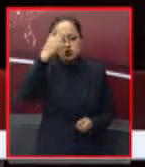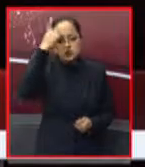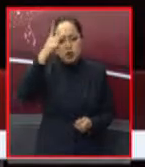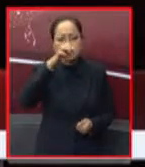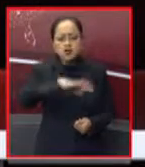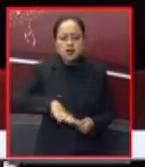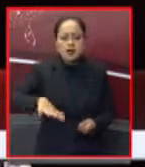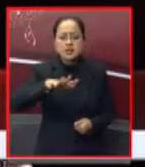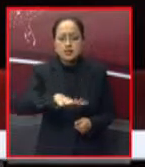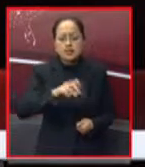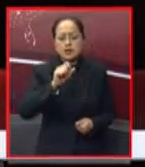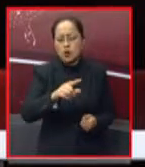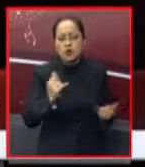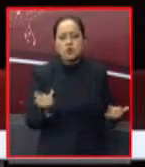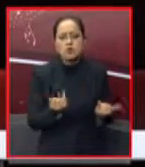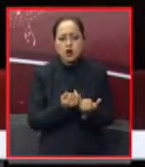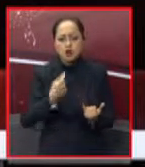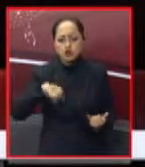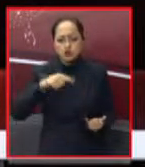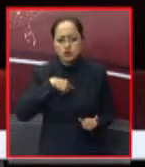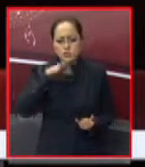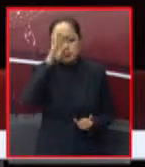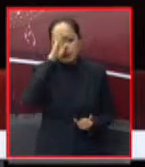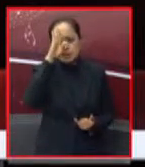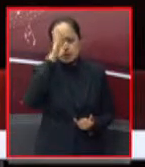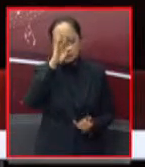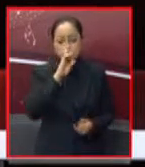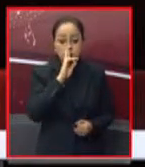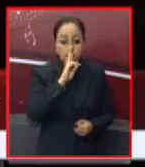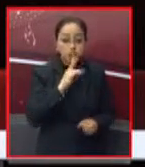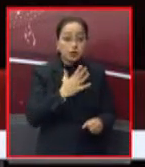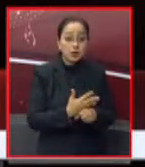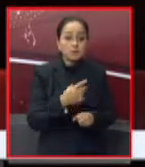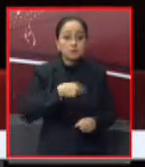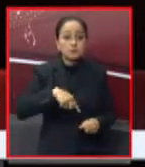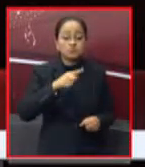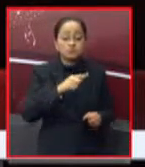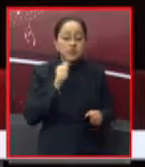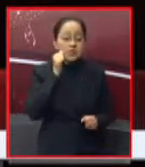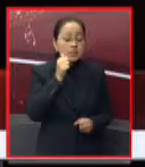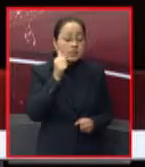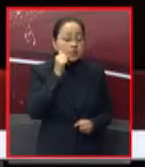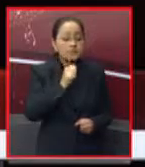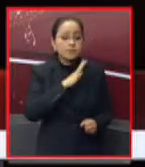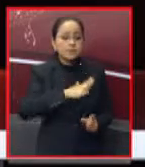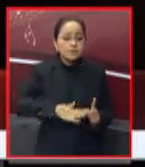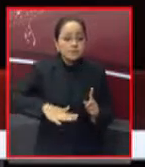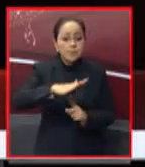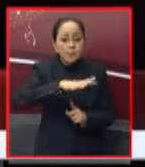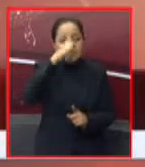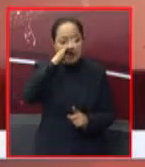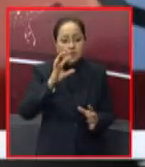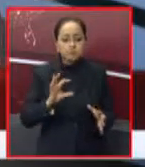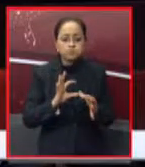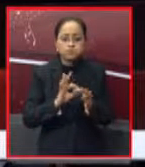que nosotros, como seres pensantes, somos responsables de darles condiciones